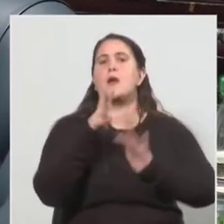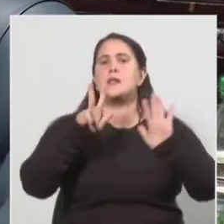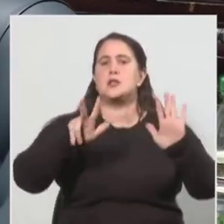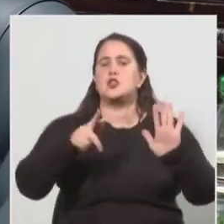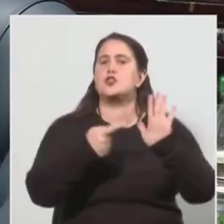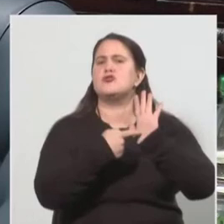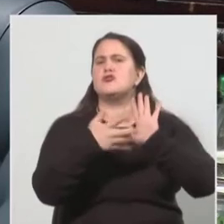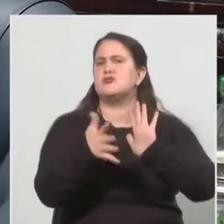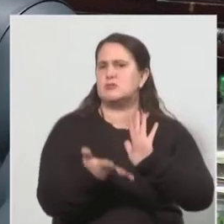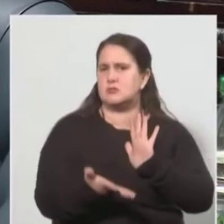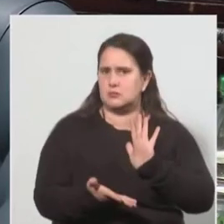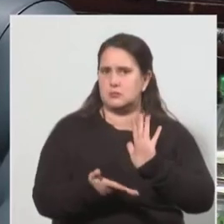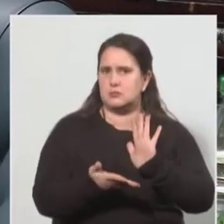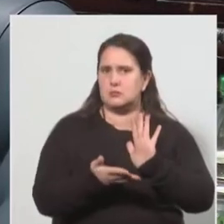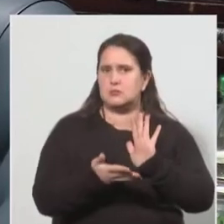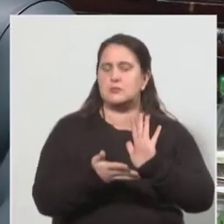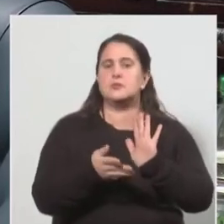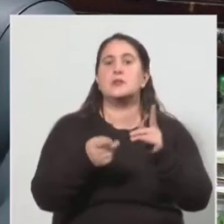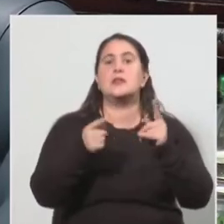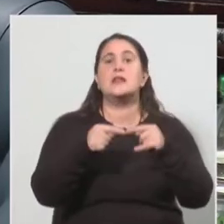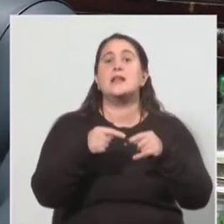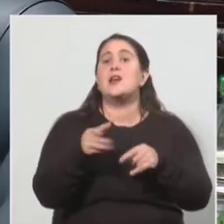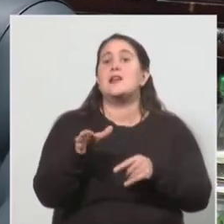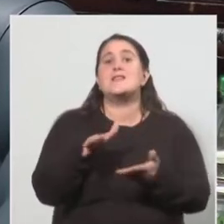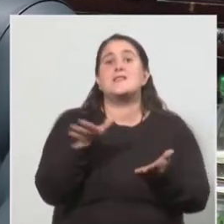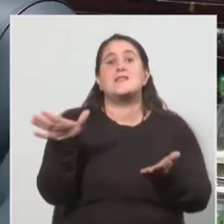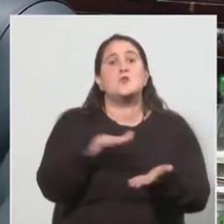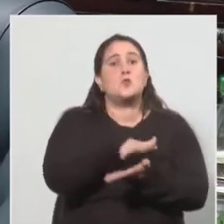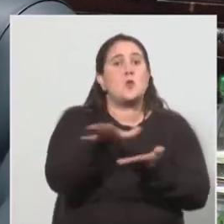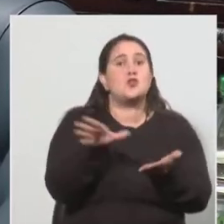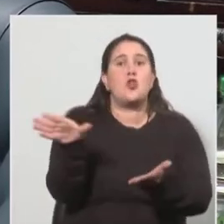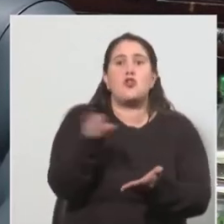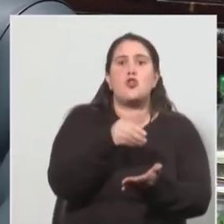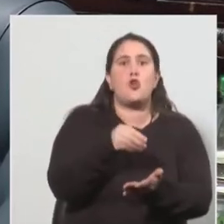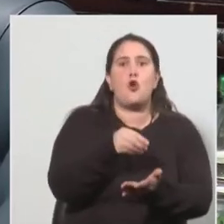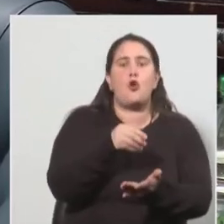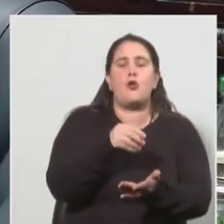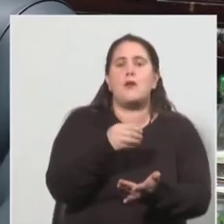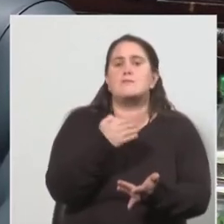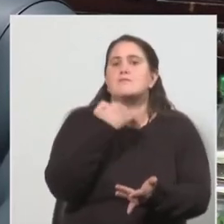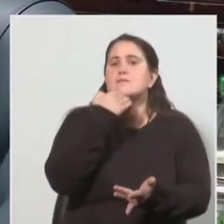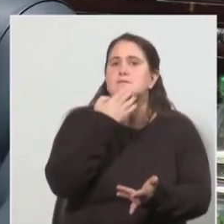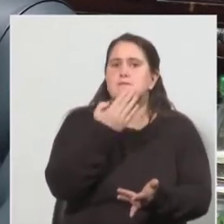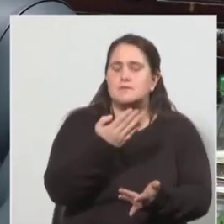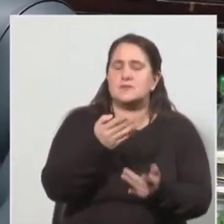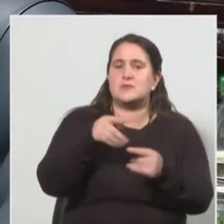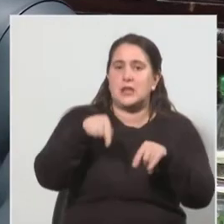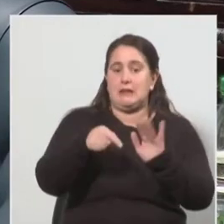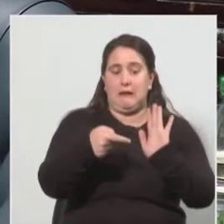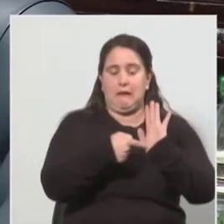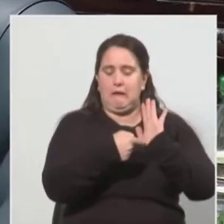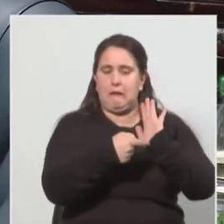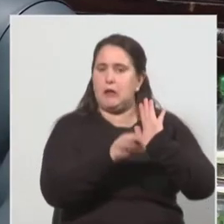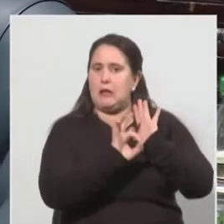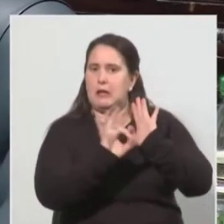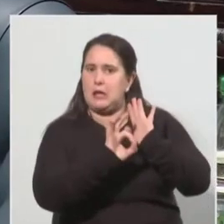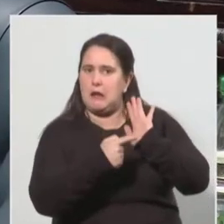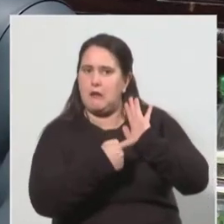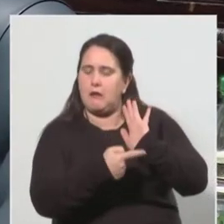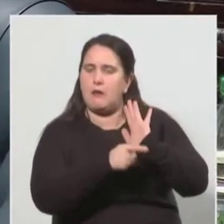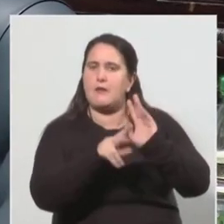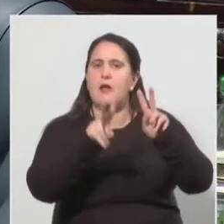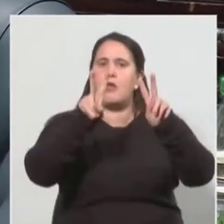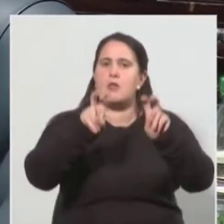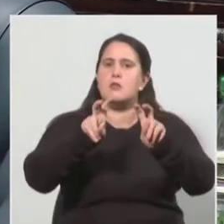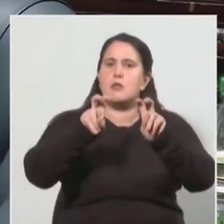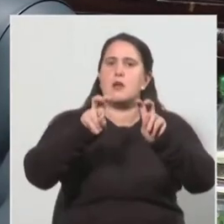lo siguiente, abro comillas: toda situación no prevista en el presente decreto en lo que tiene